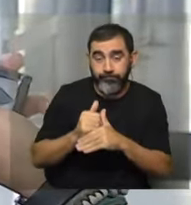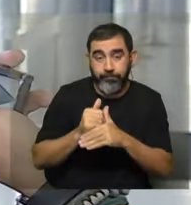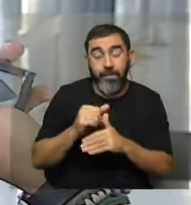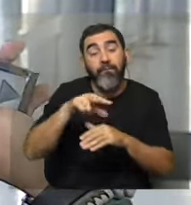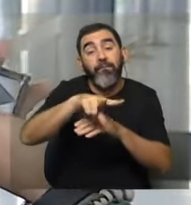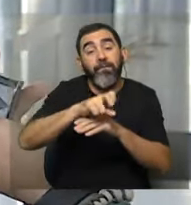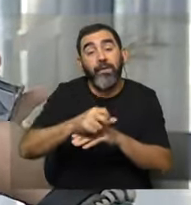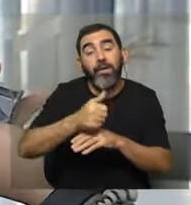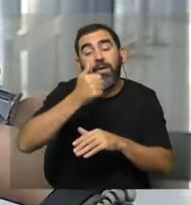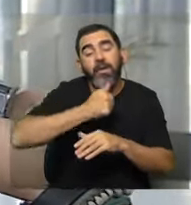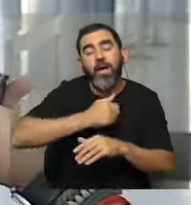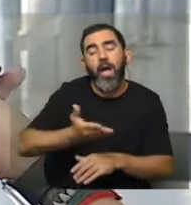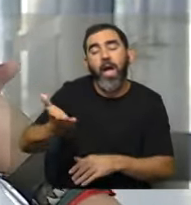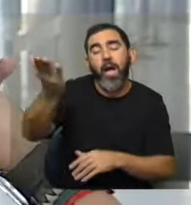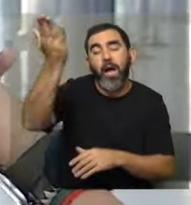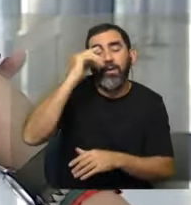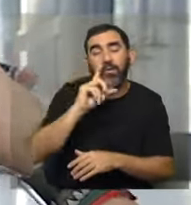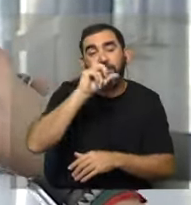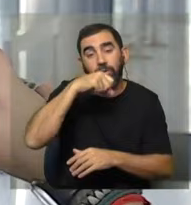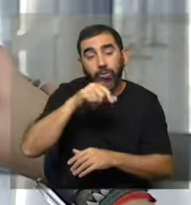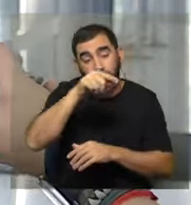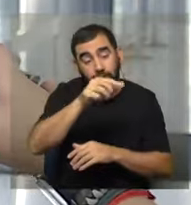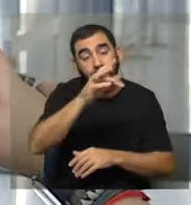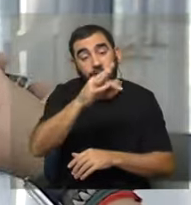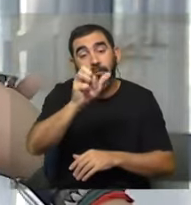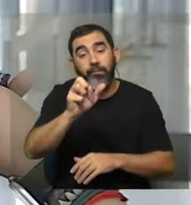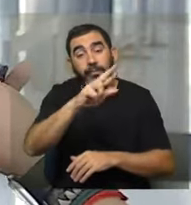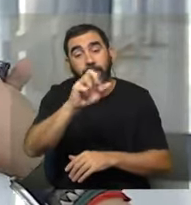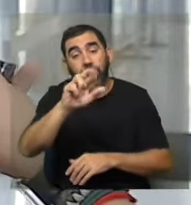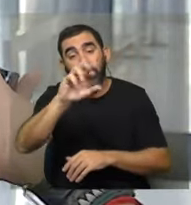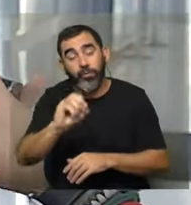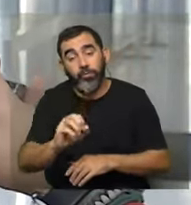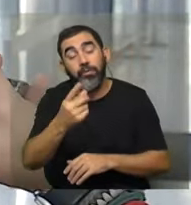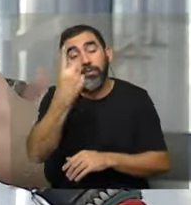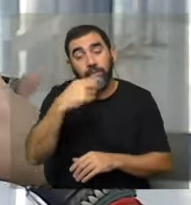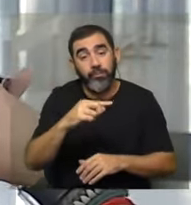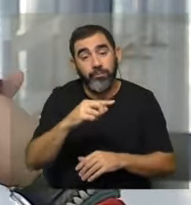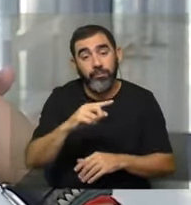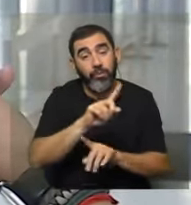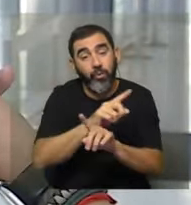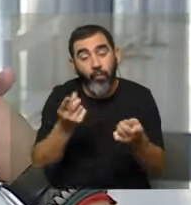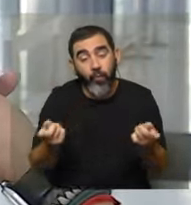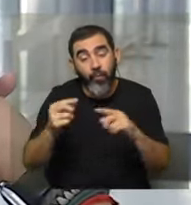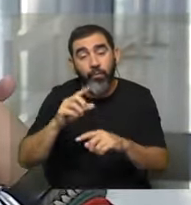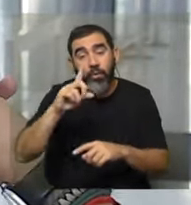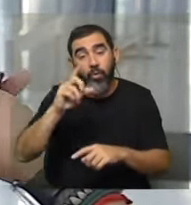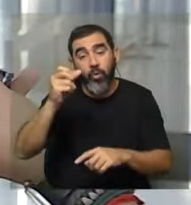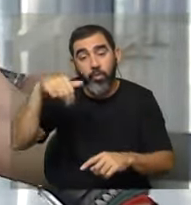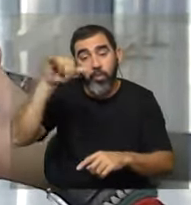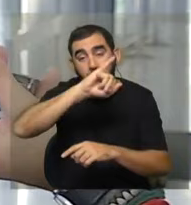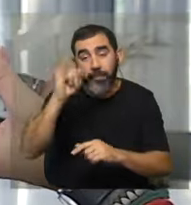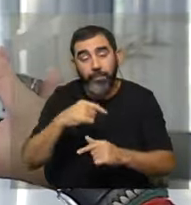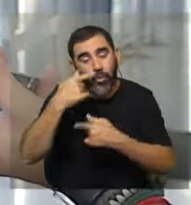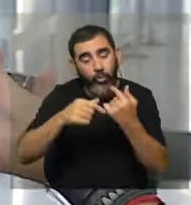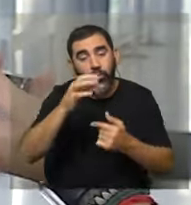el fiscal penal más antiguo de Montevideo que es Ferrero y por lo tanto en tanto no se reintegre Gómez seguirá